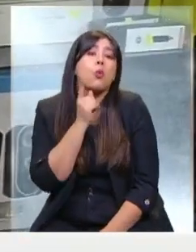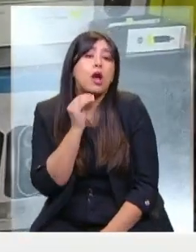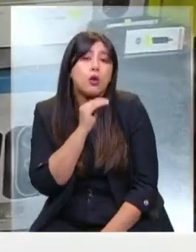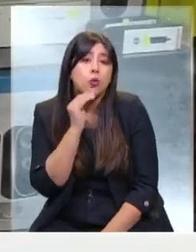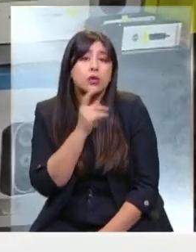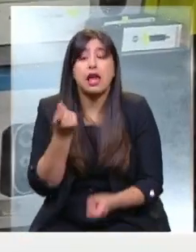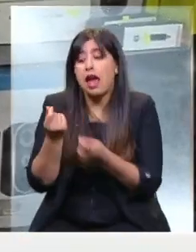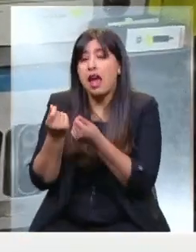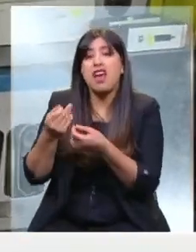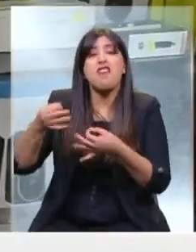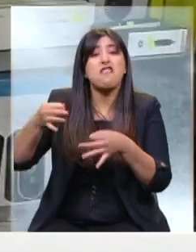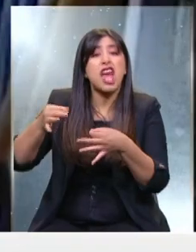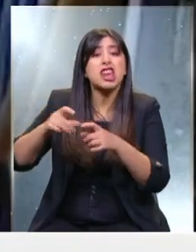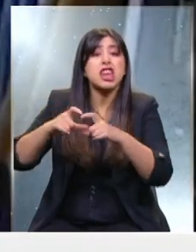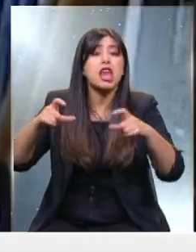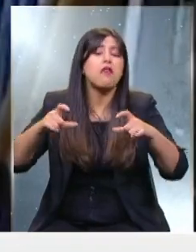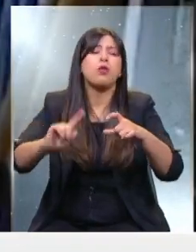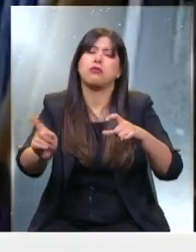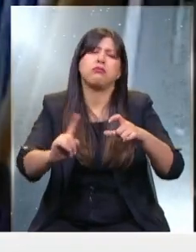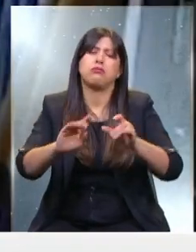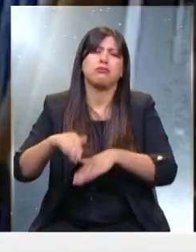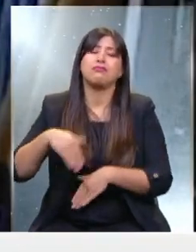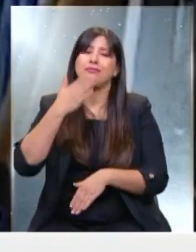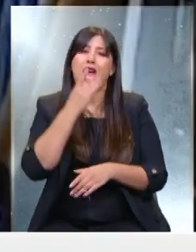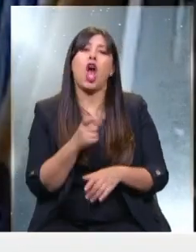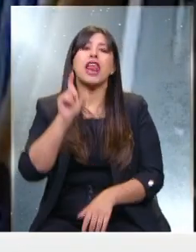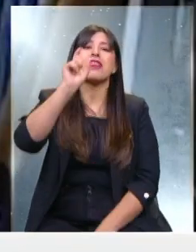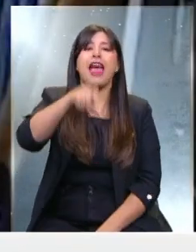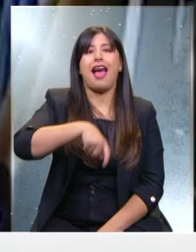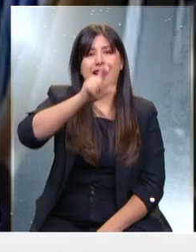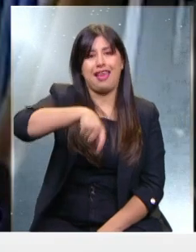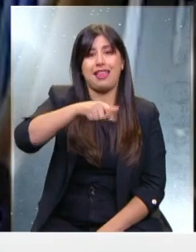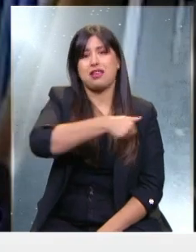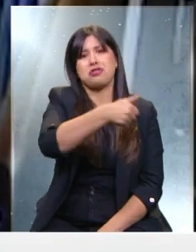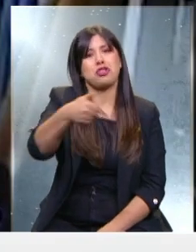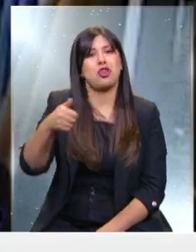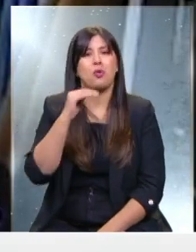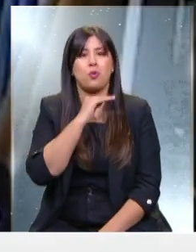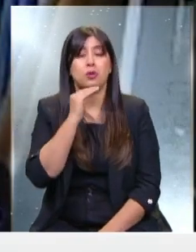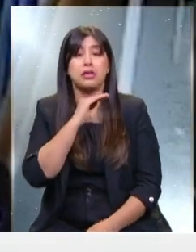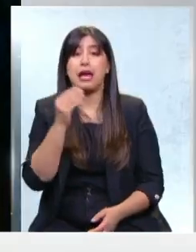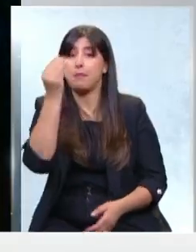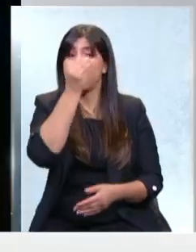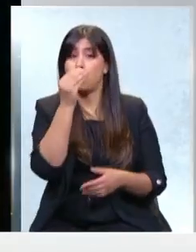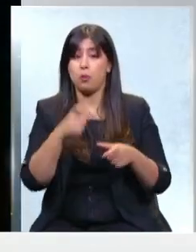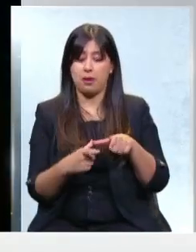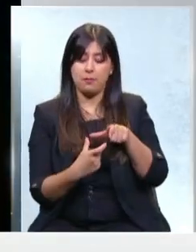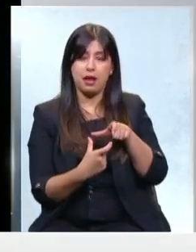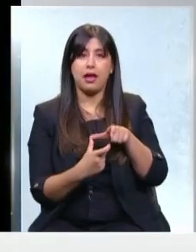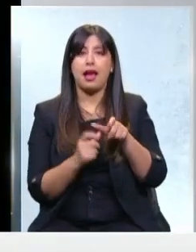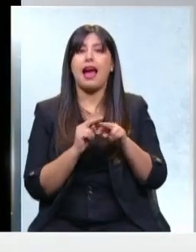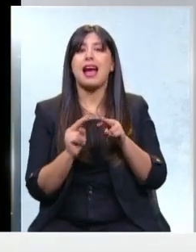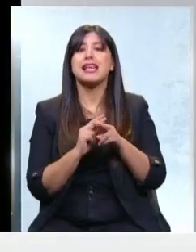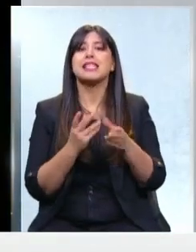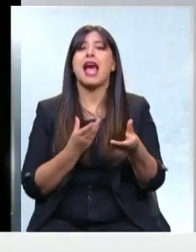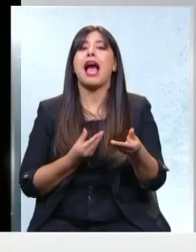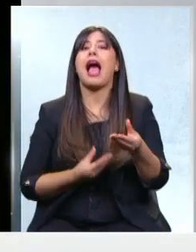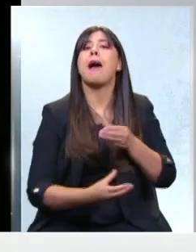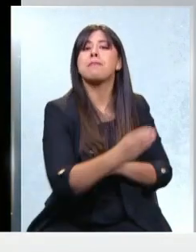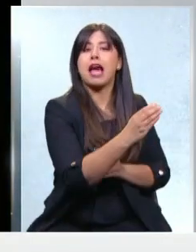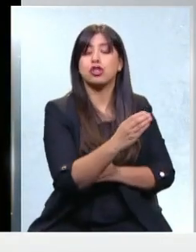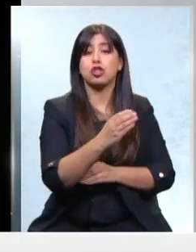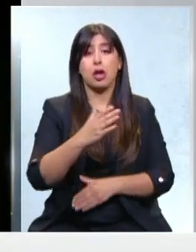el efectivo ya lo ocupa muy poco. Y nos preocupa bastante lo de las maquinitas que están haciendo los cambiazos. Bueno, yo en mi